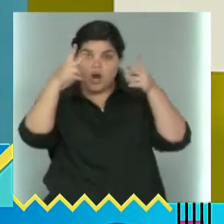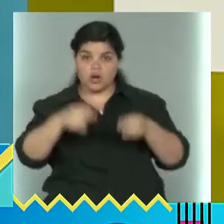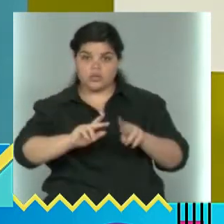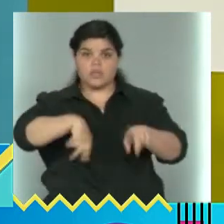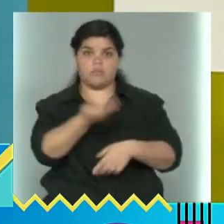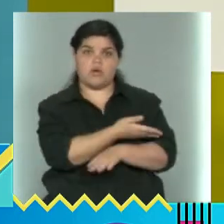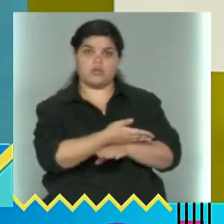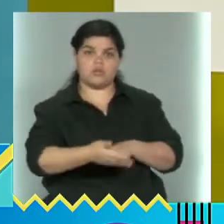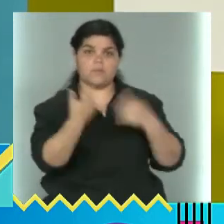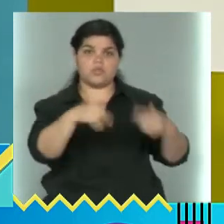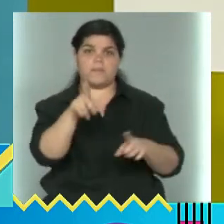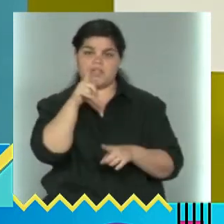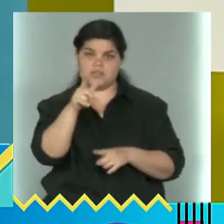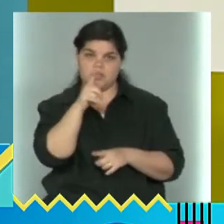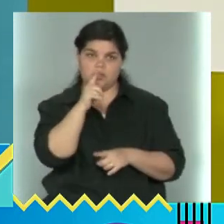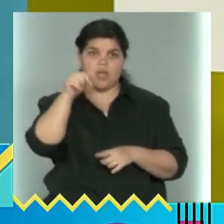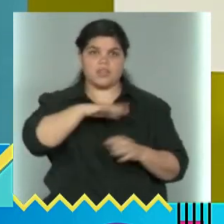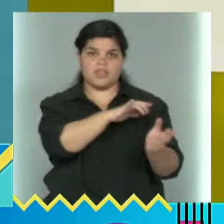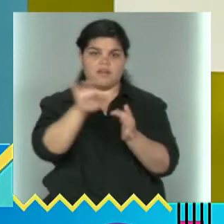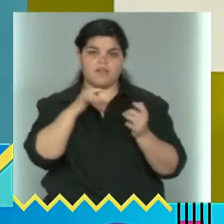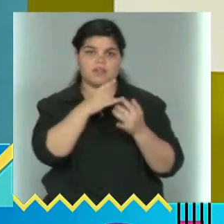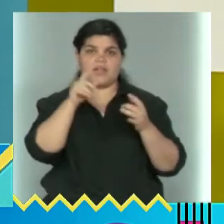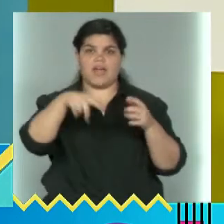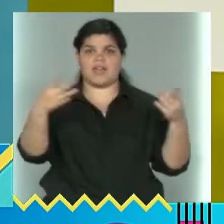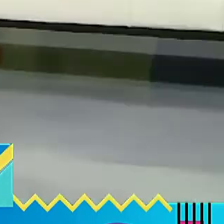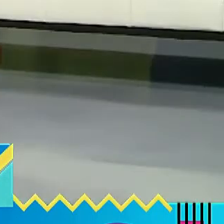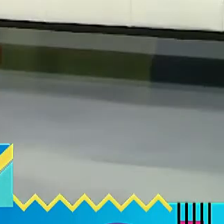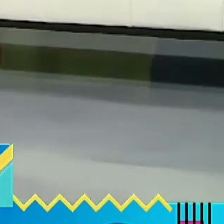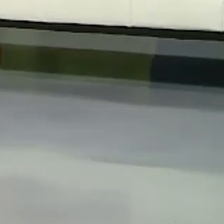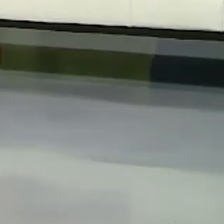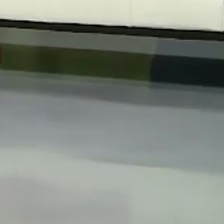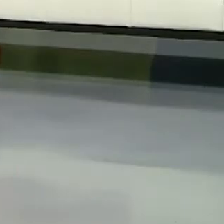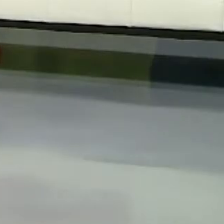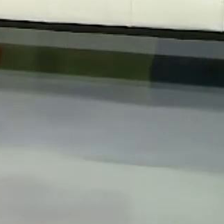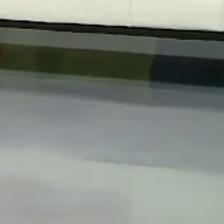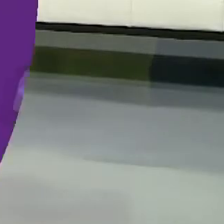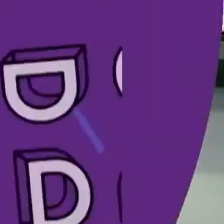enseguida continuamos con más Distintos Parecidos y este debate acerca de la guerra en Siria. Ya venimos.